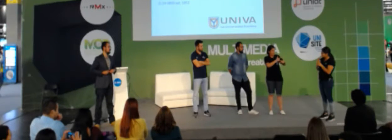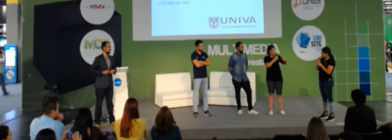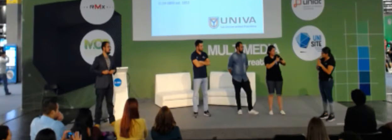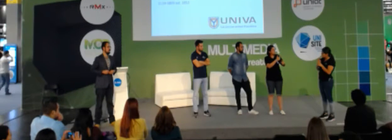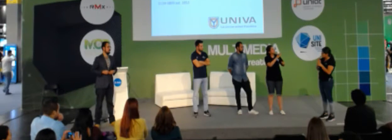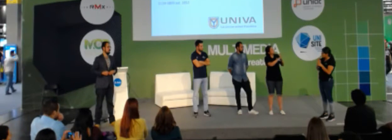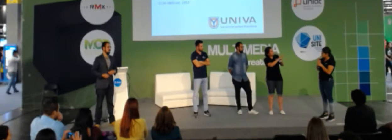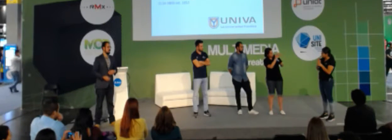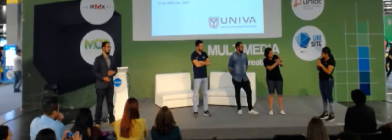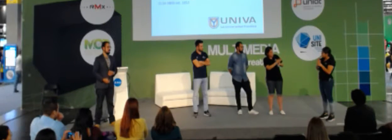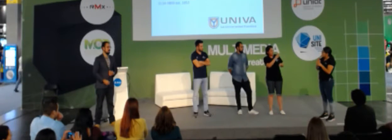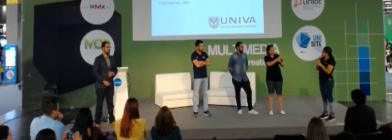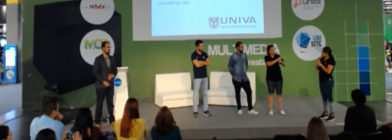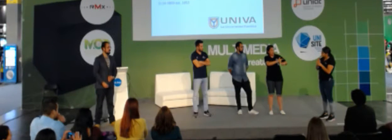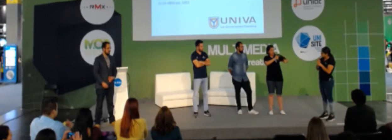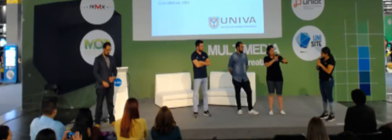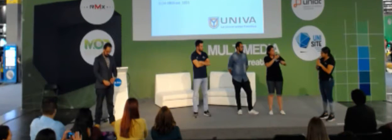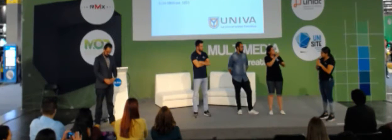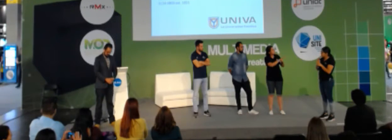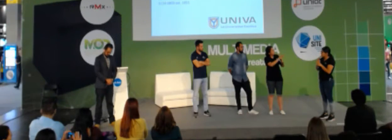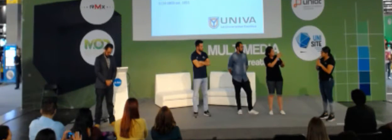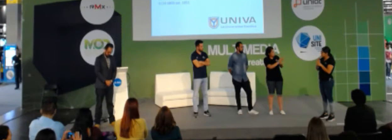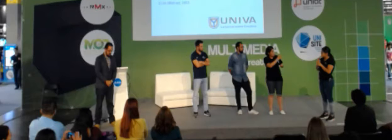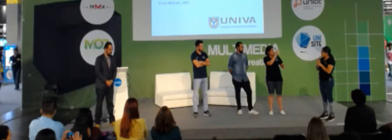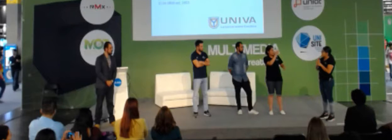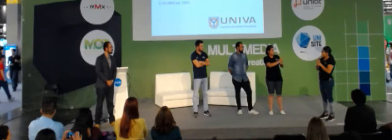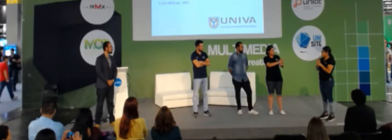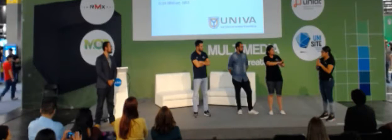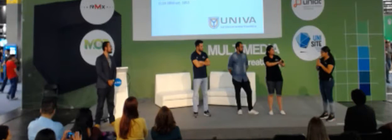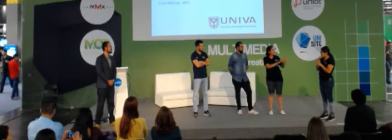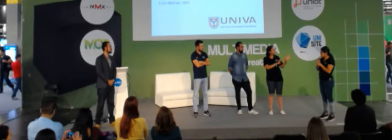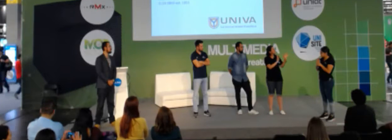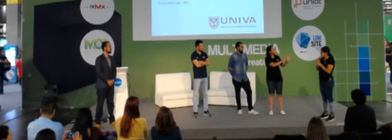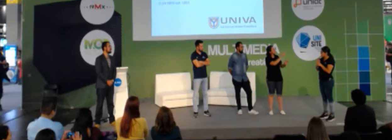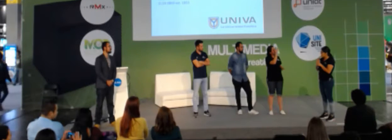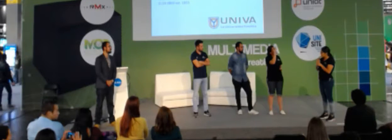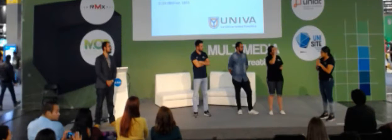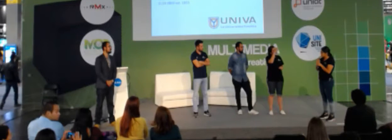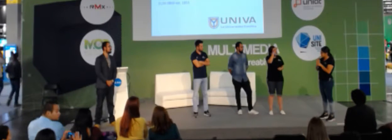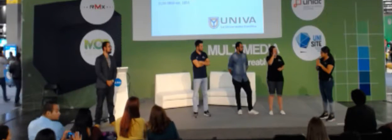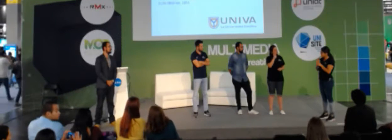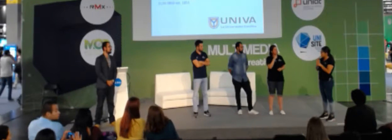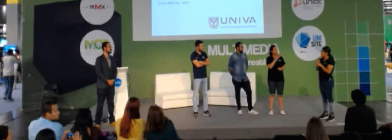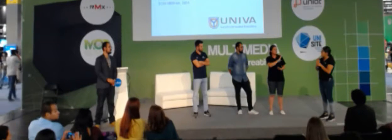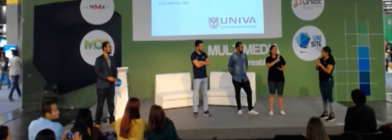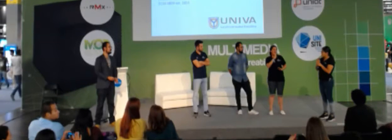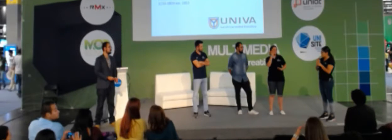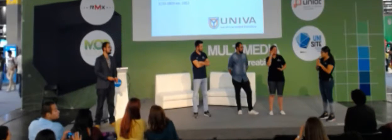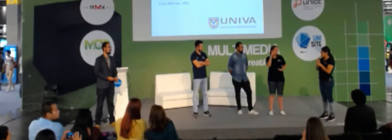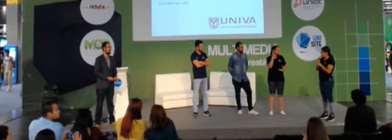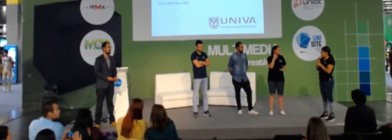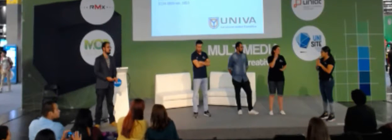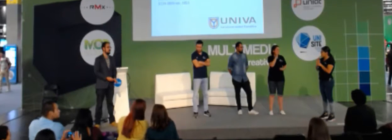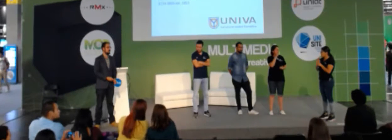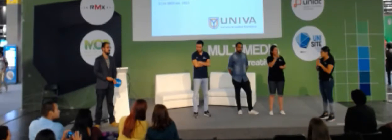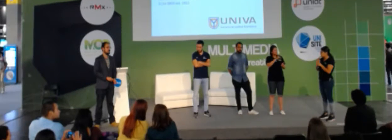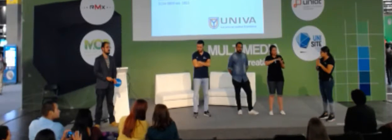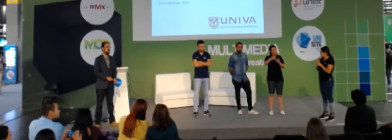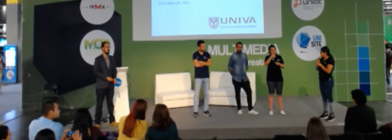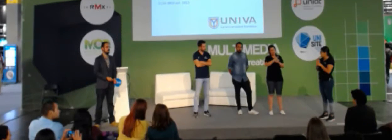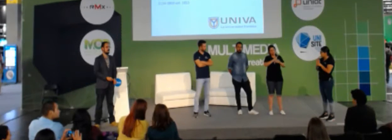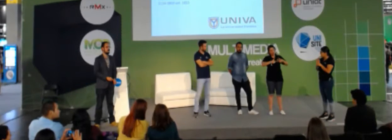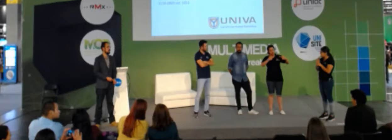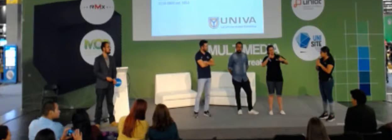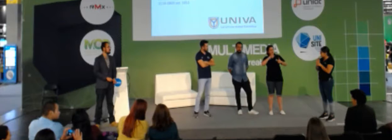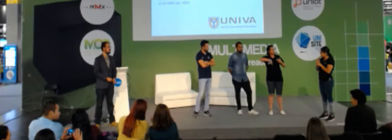demás generaciones, pues ha sido más fácil, que nos ha costado trabajo, cierto, pero bueno, la cultura sorda